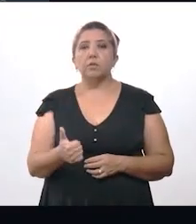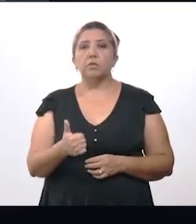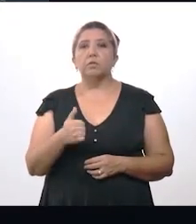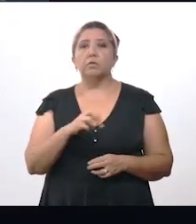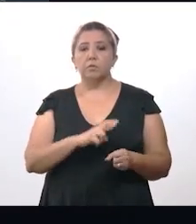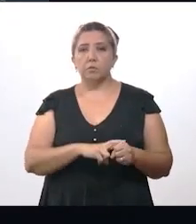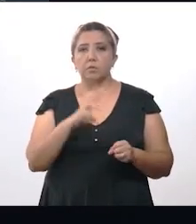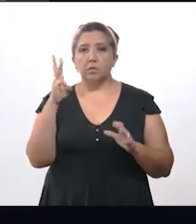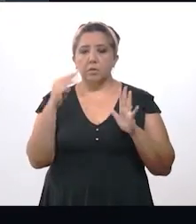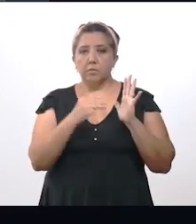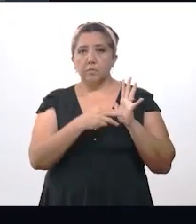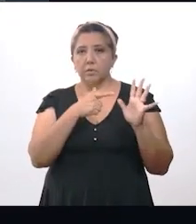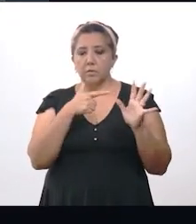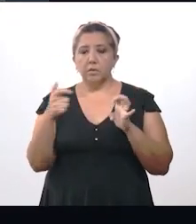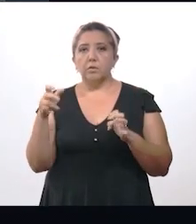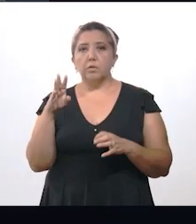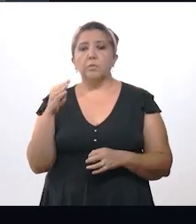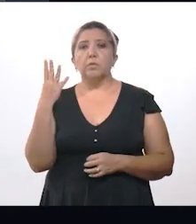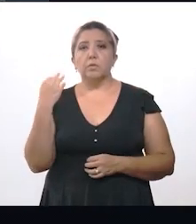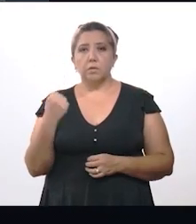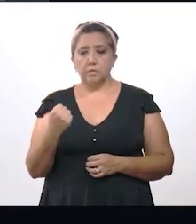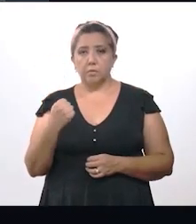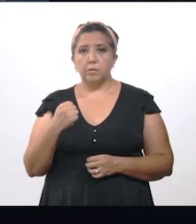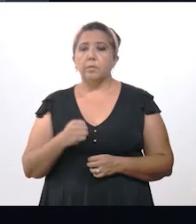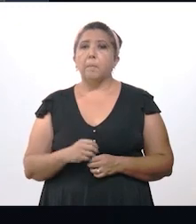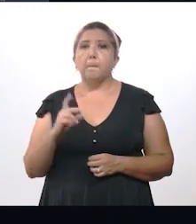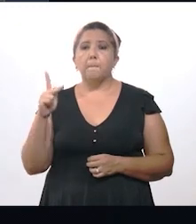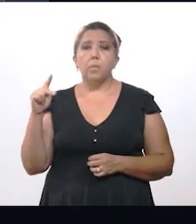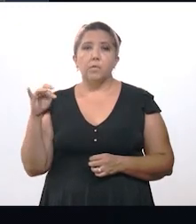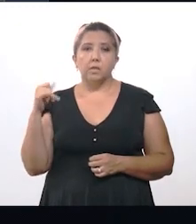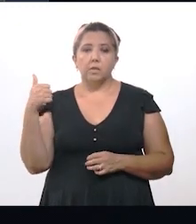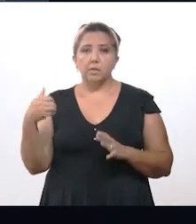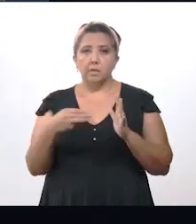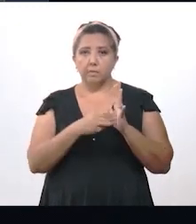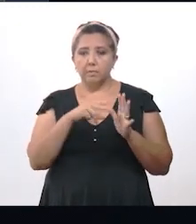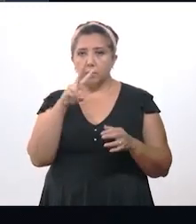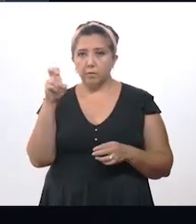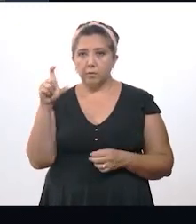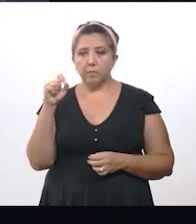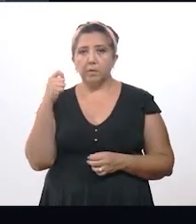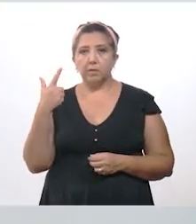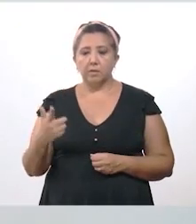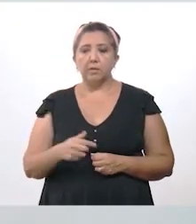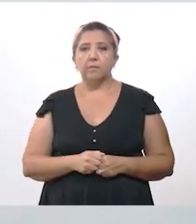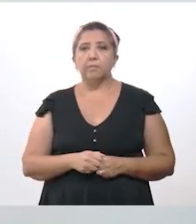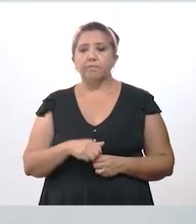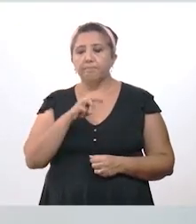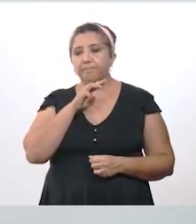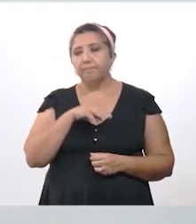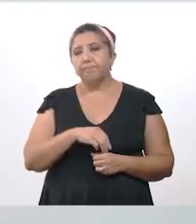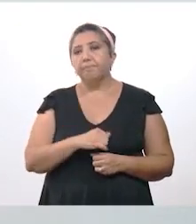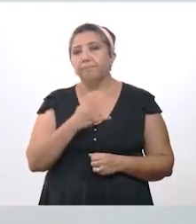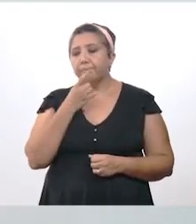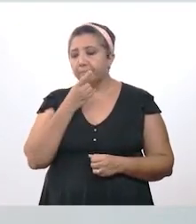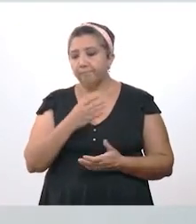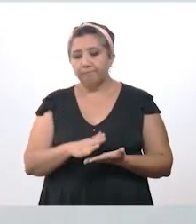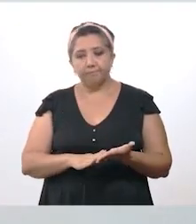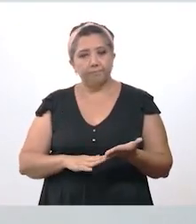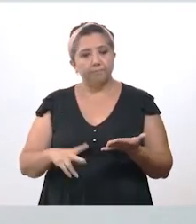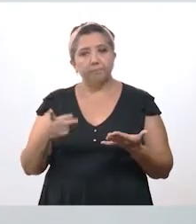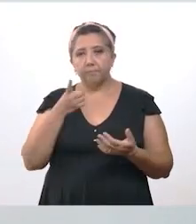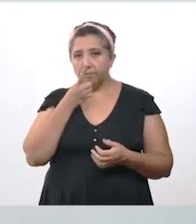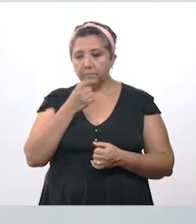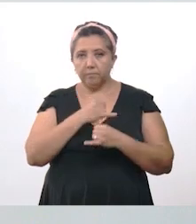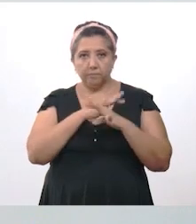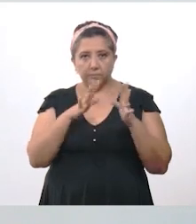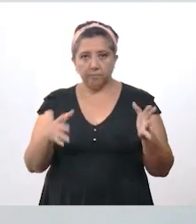la zona sur, 3.799, en la zona poniente, 6.227. Lamentablemente, en este parte